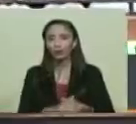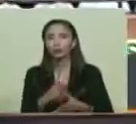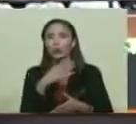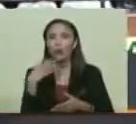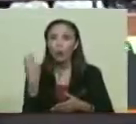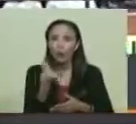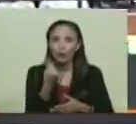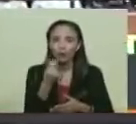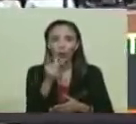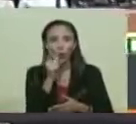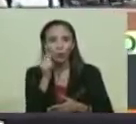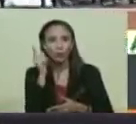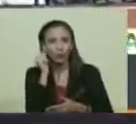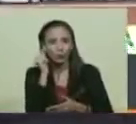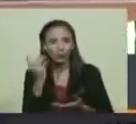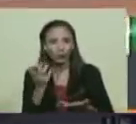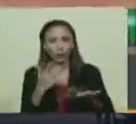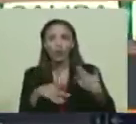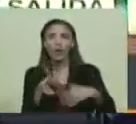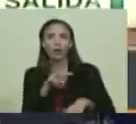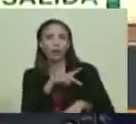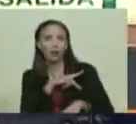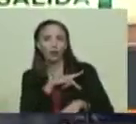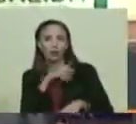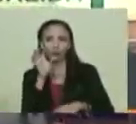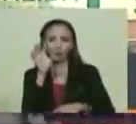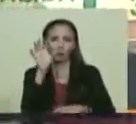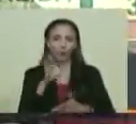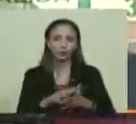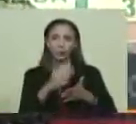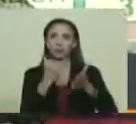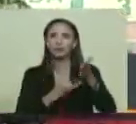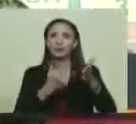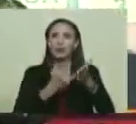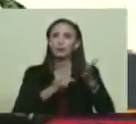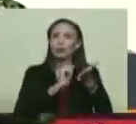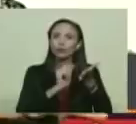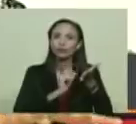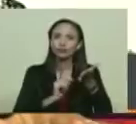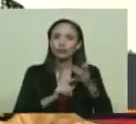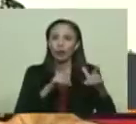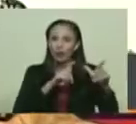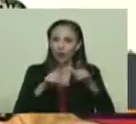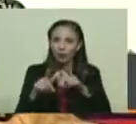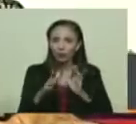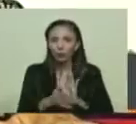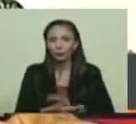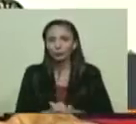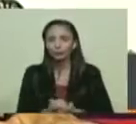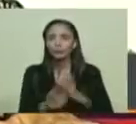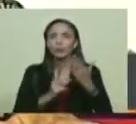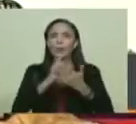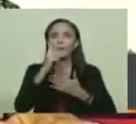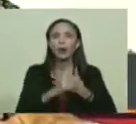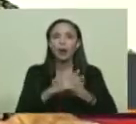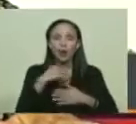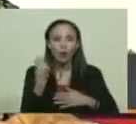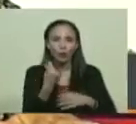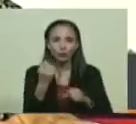jóvenes que con el carnet de la patria en la mano se inscribieron en el plan Chamba